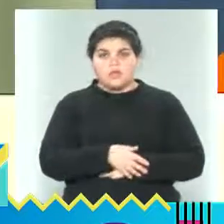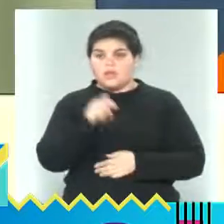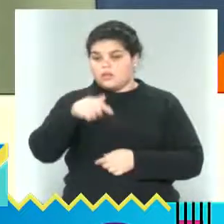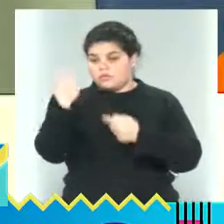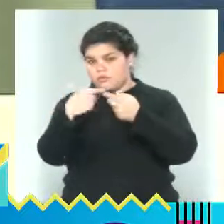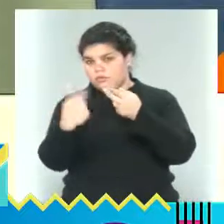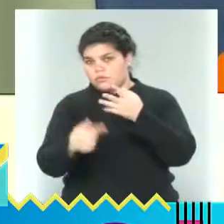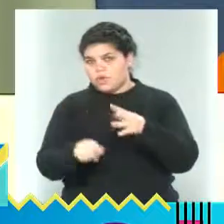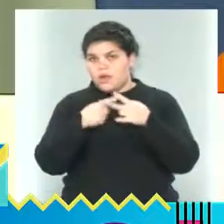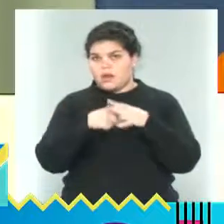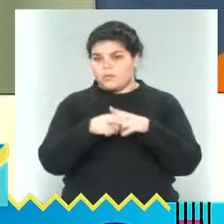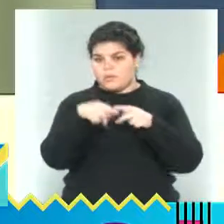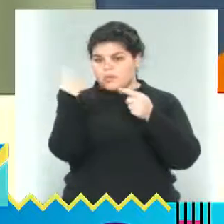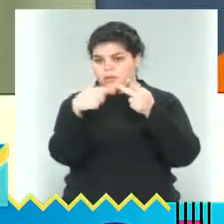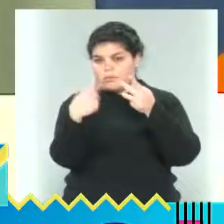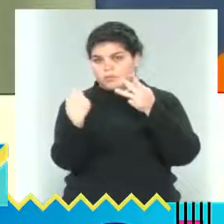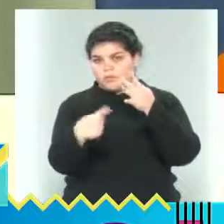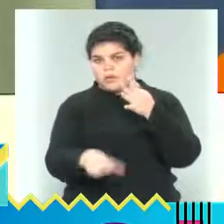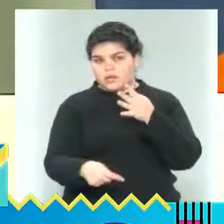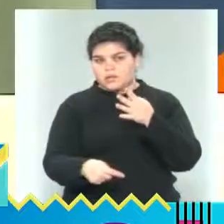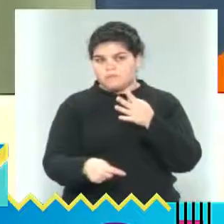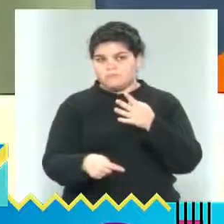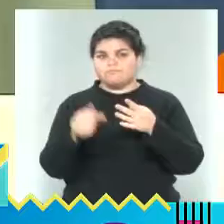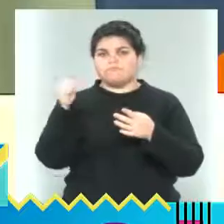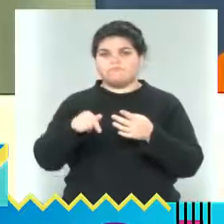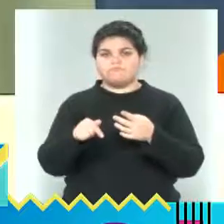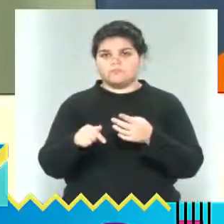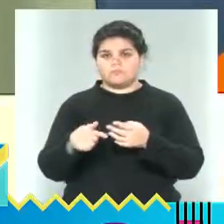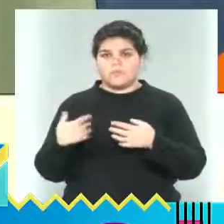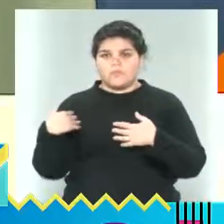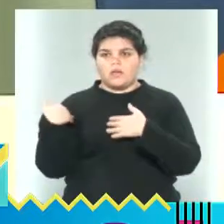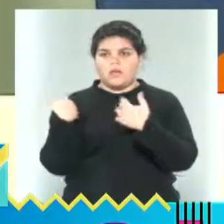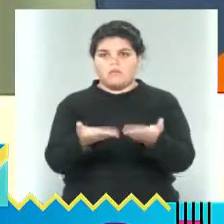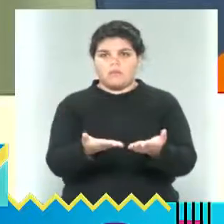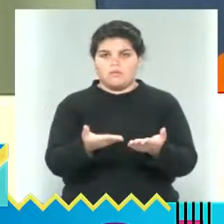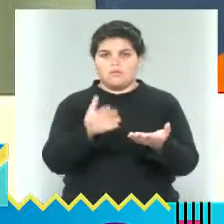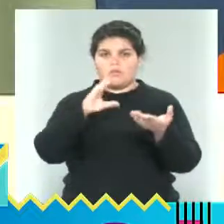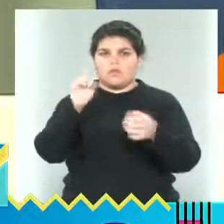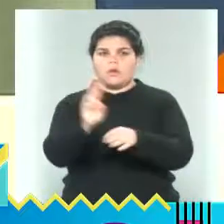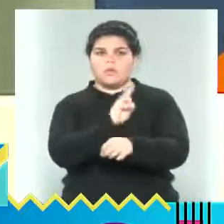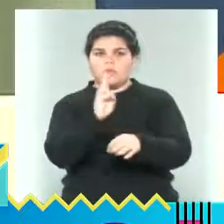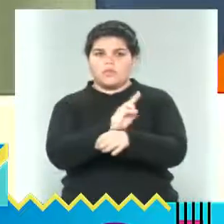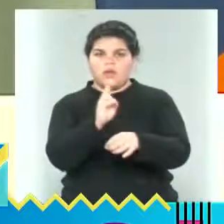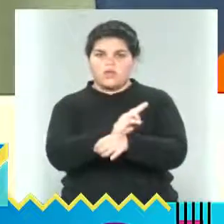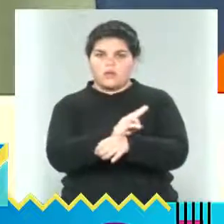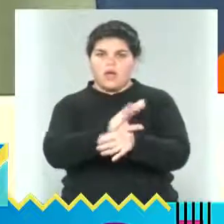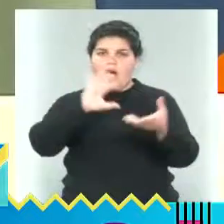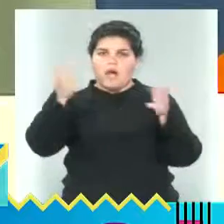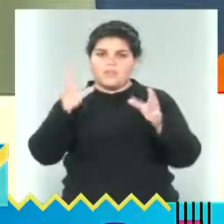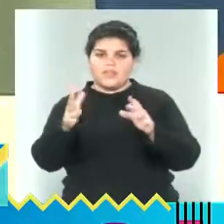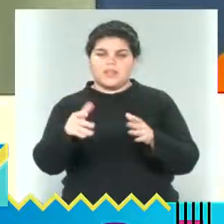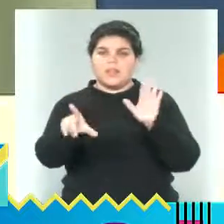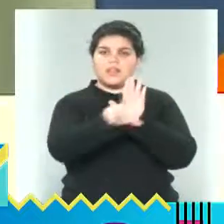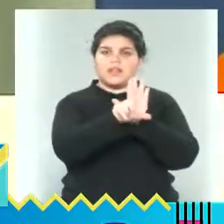distintas herramientas que tienden a favorecer el cuidado ambiental. La ley de ordenamiento territorial es algo